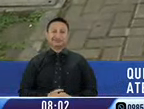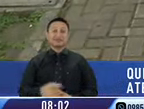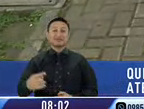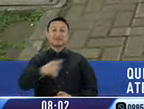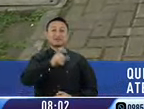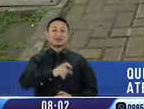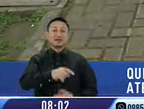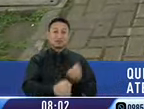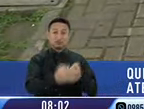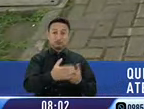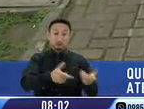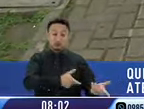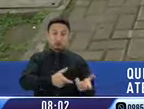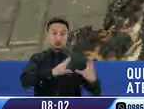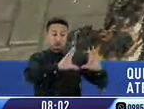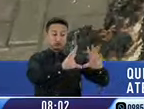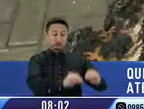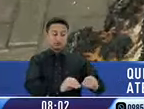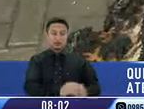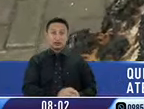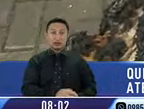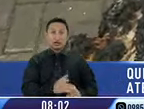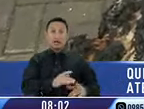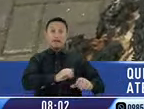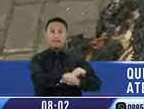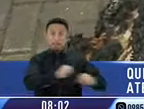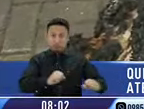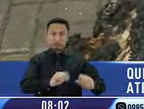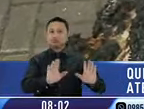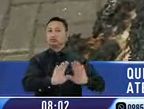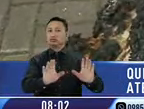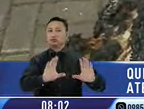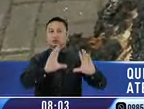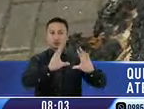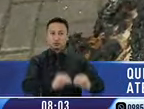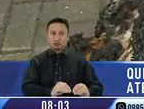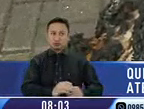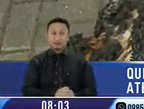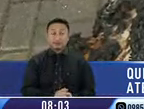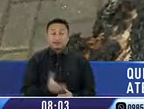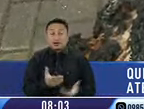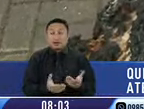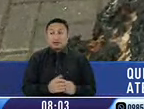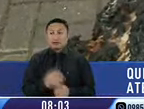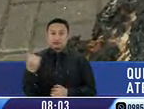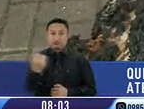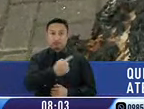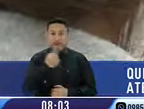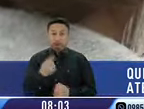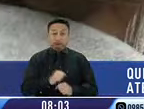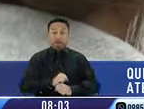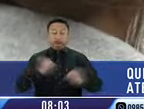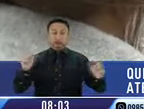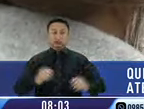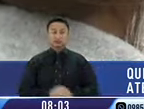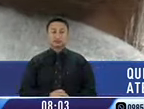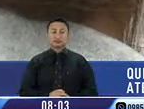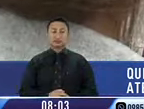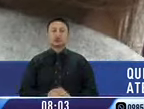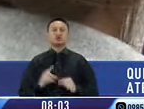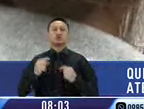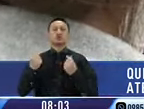fuego y evitaron que la detonación afecte las instalaciones y quién sabe a las personas grupos